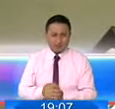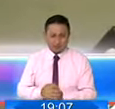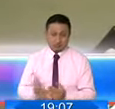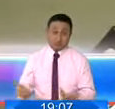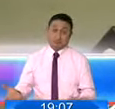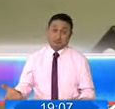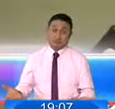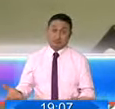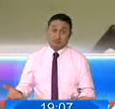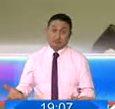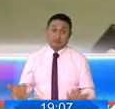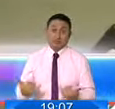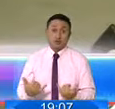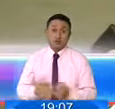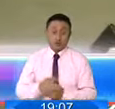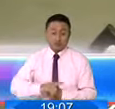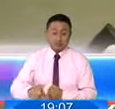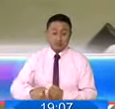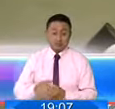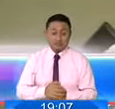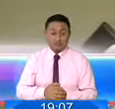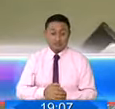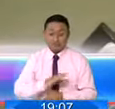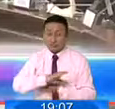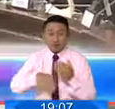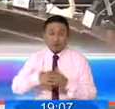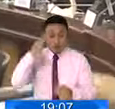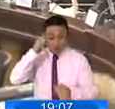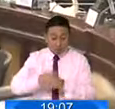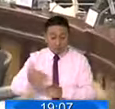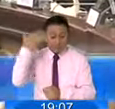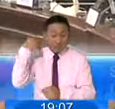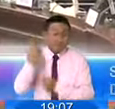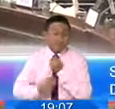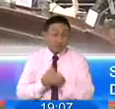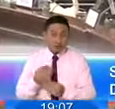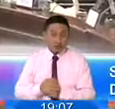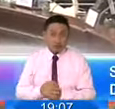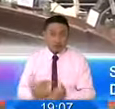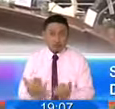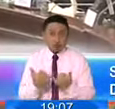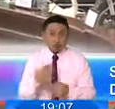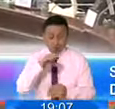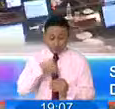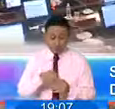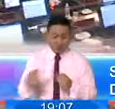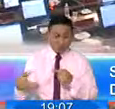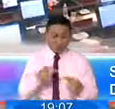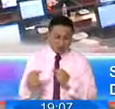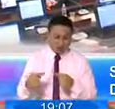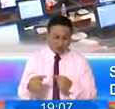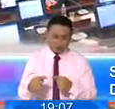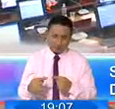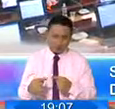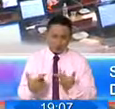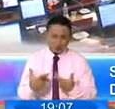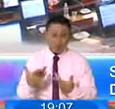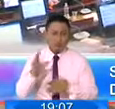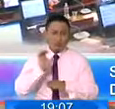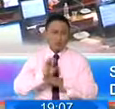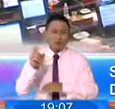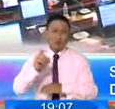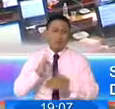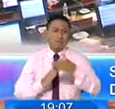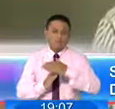que la vaca tiene que acordarse cuando fue ternero. Que no es momento de disputas internas, dicen, que el país necesita paz